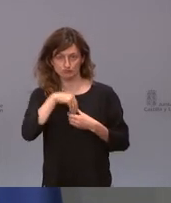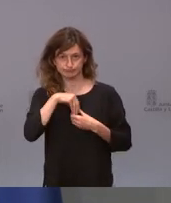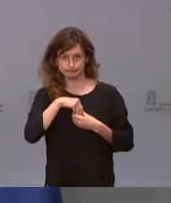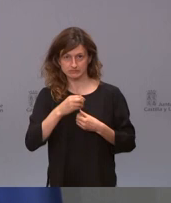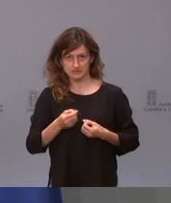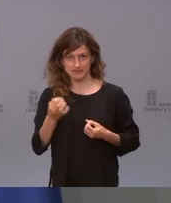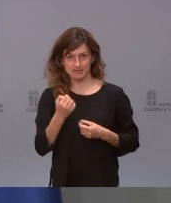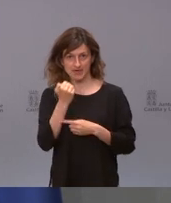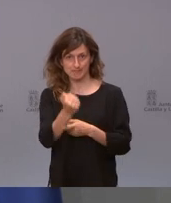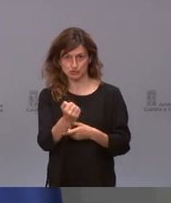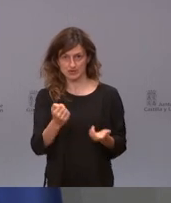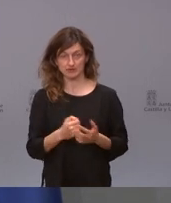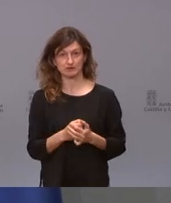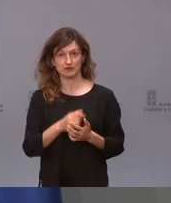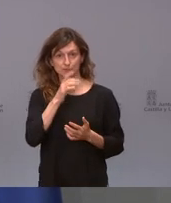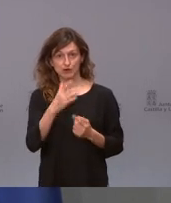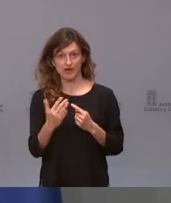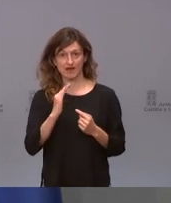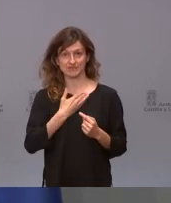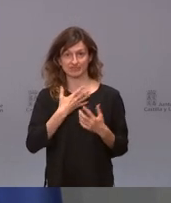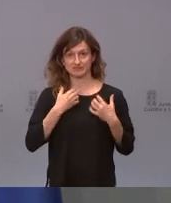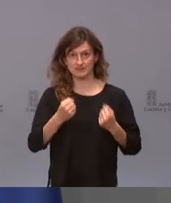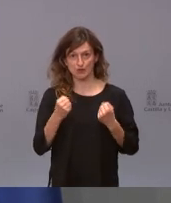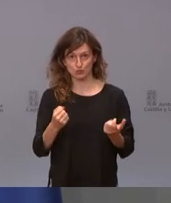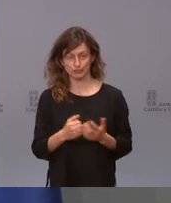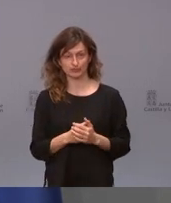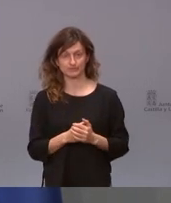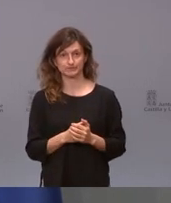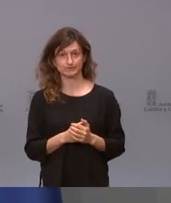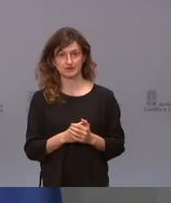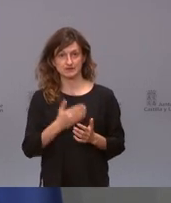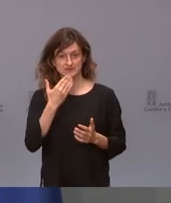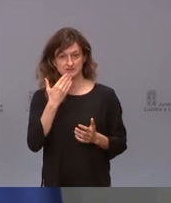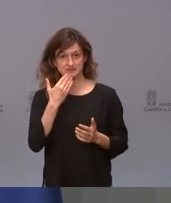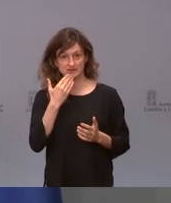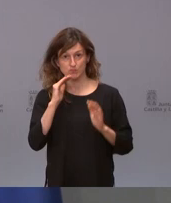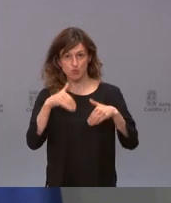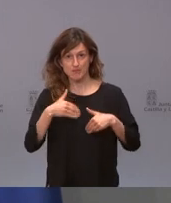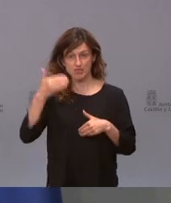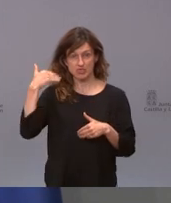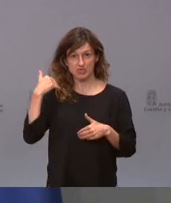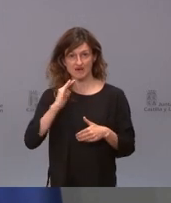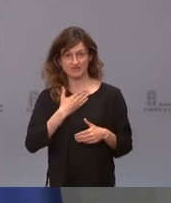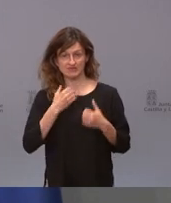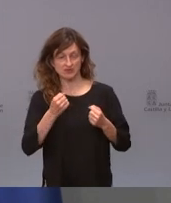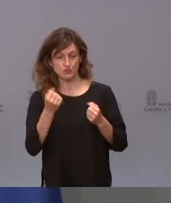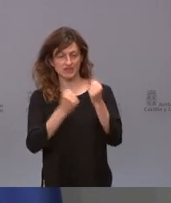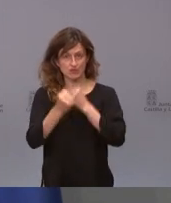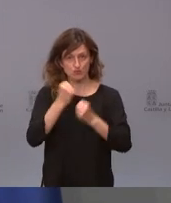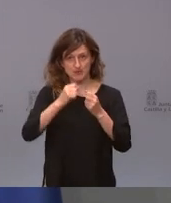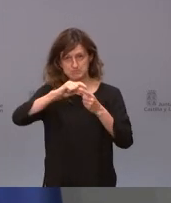eso porque en ello nos va nos va la salud y además es que si retrocedemos no solamente nos va la salud nos va la economía y nos va